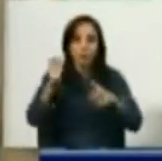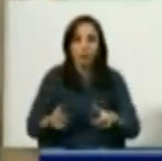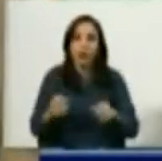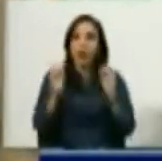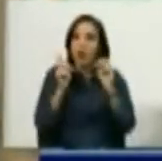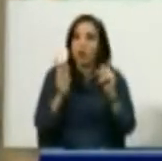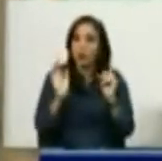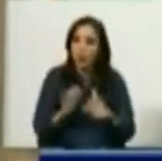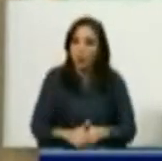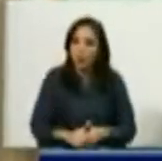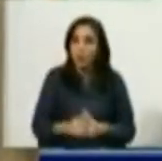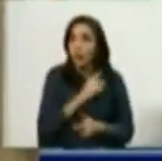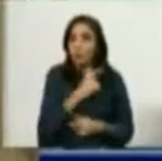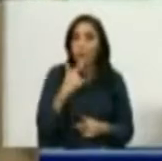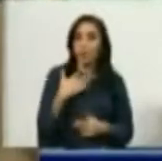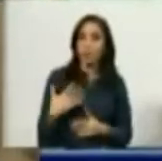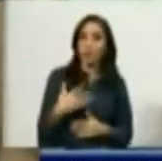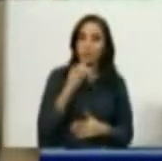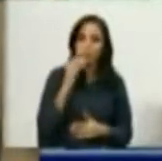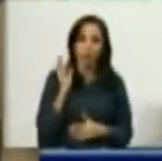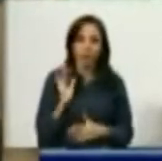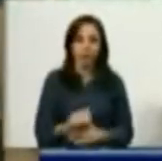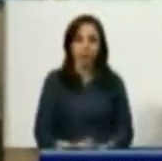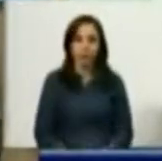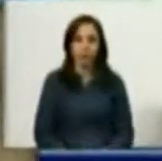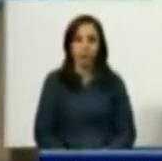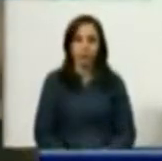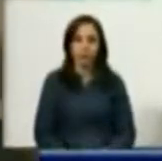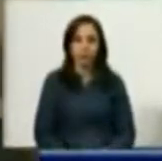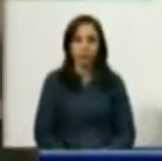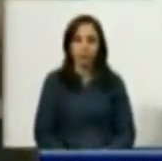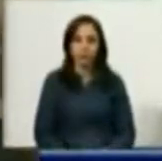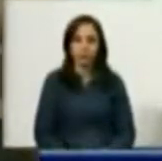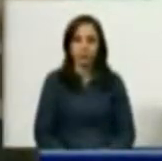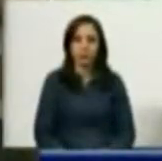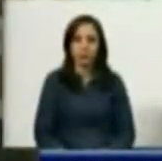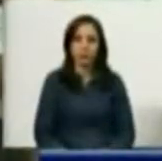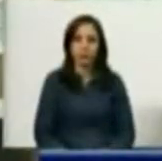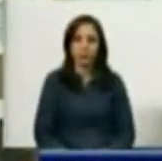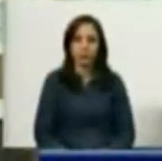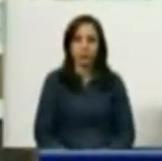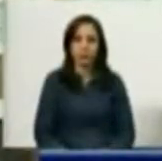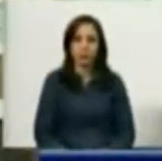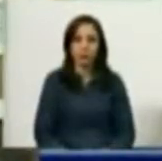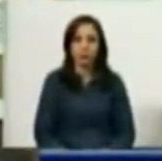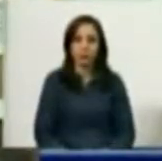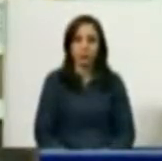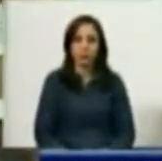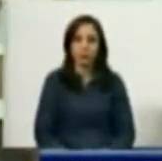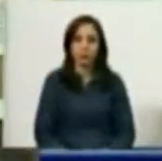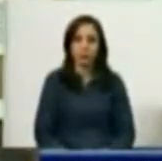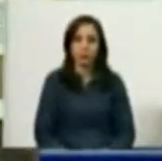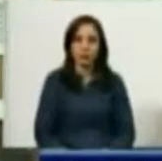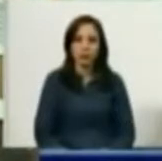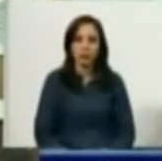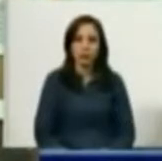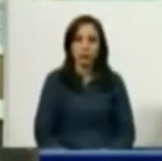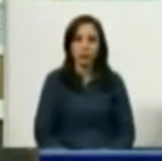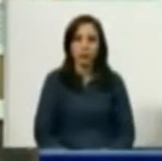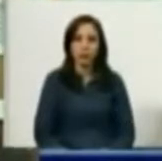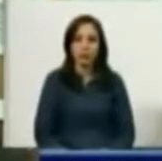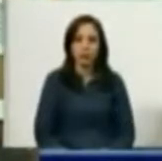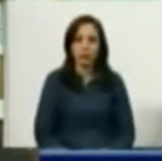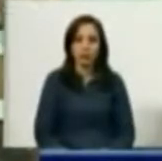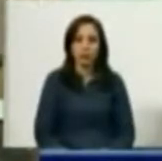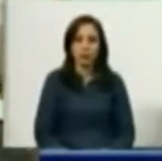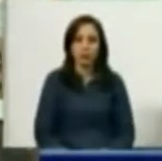somos populares Igual allá en México cuatro tipos con una pancarta tratando de